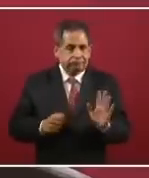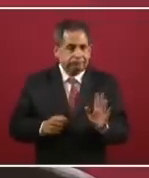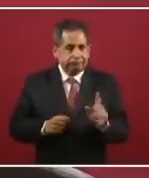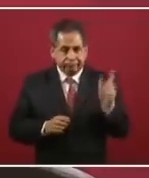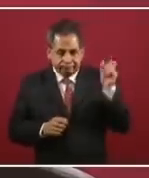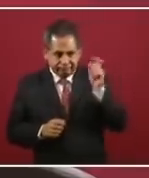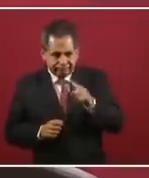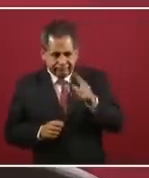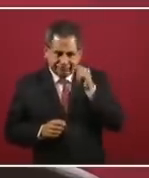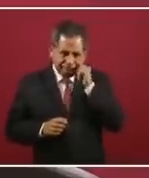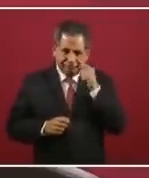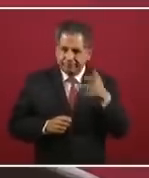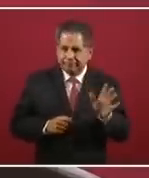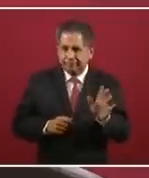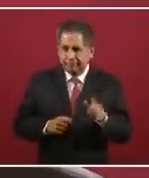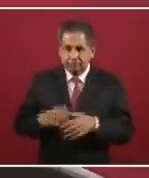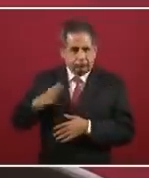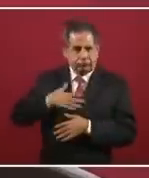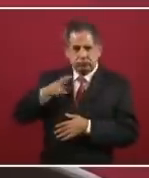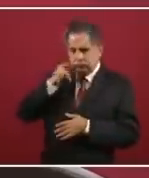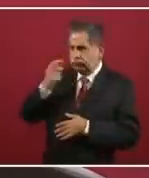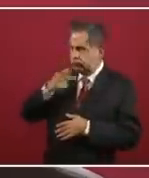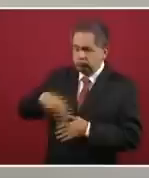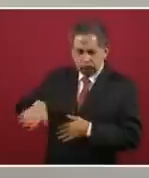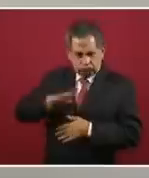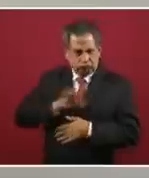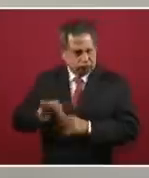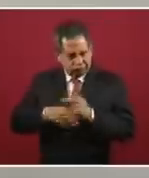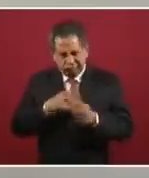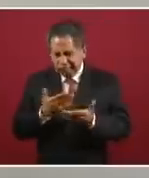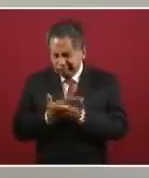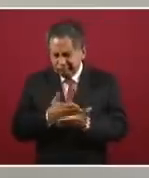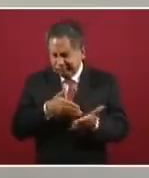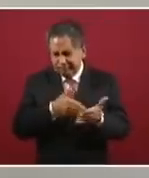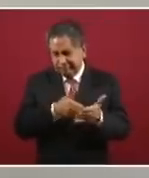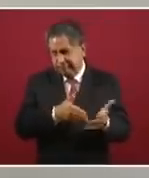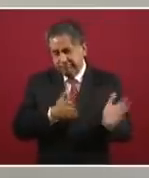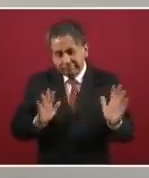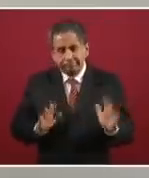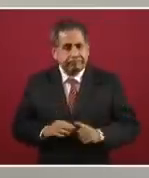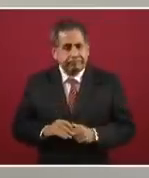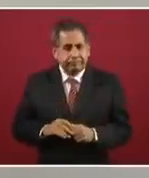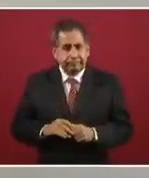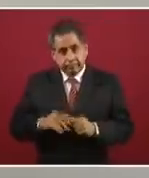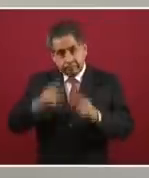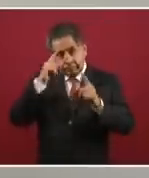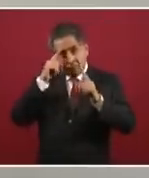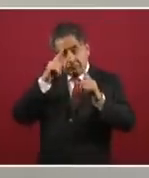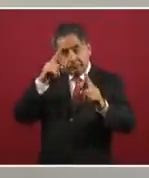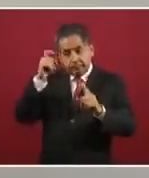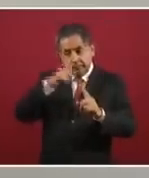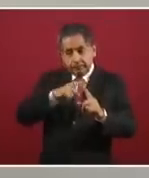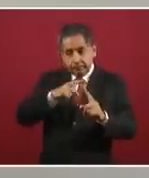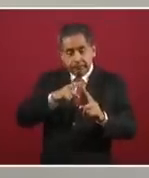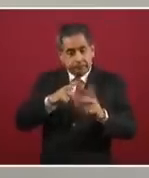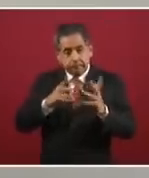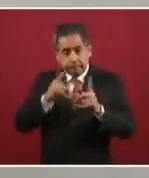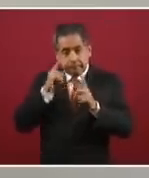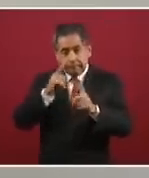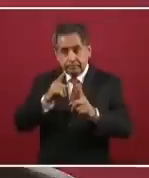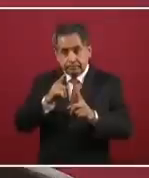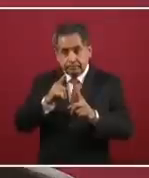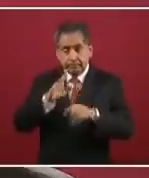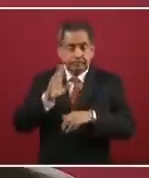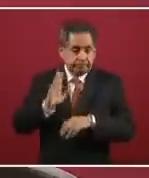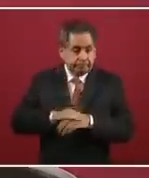determina la voluntad que le pones a un objetivo. Muchas veces los objetivos más difíciles de alcanzar es donde